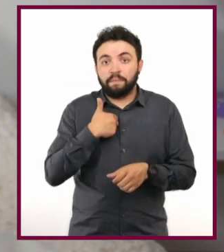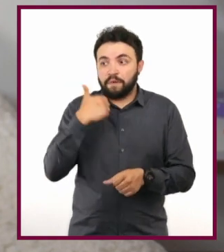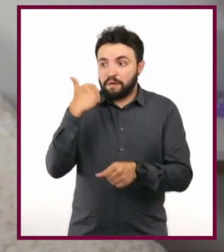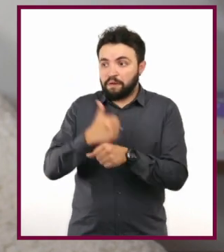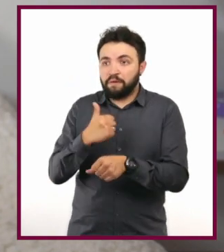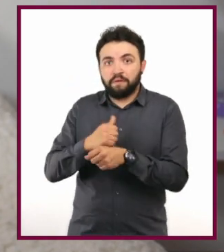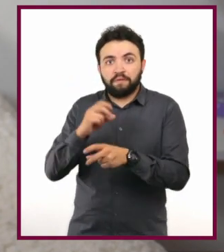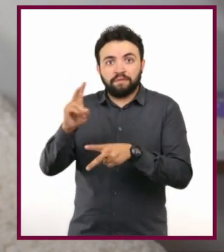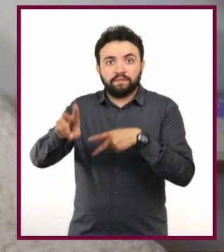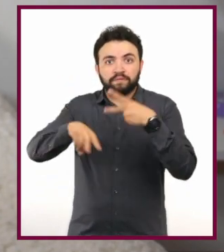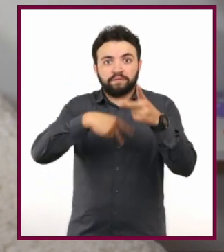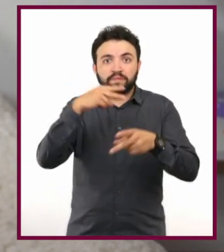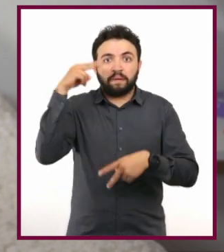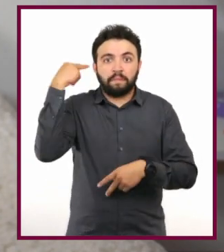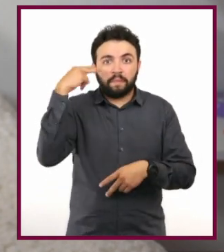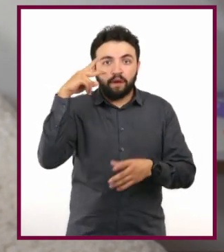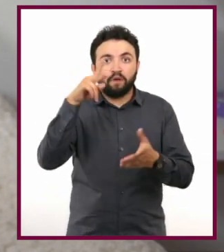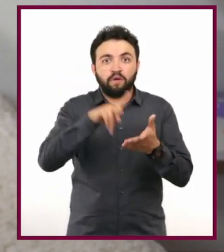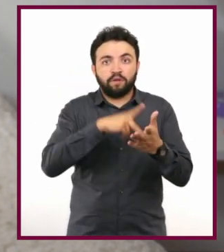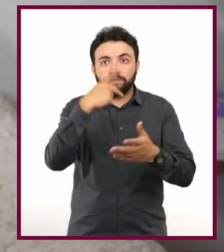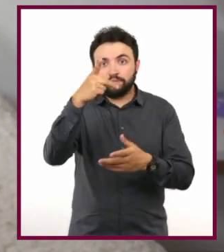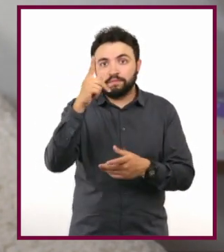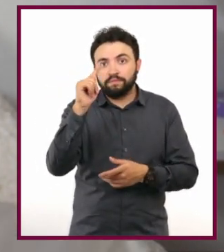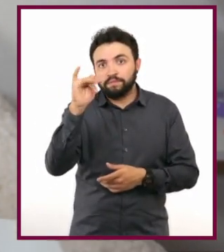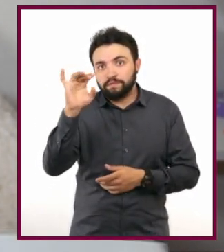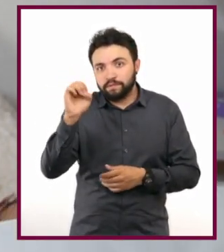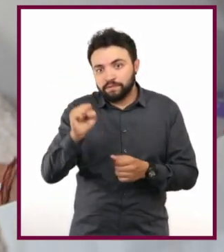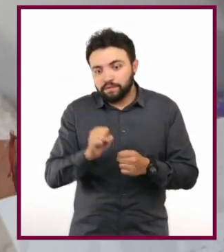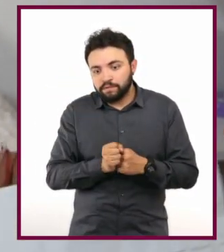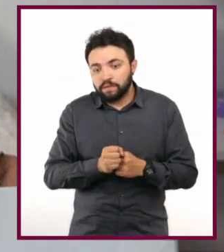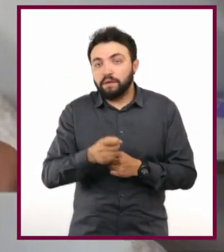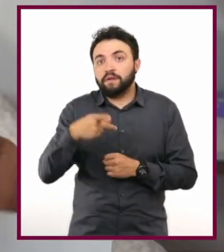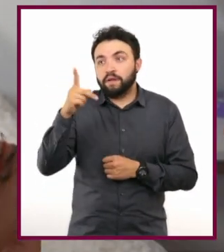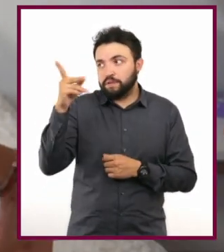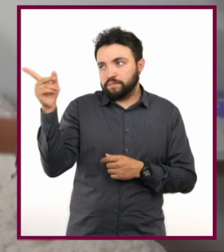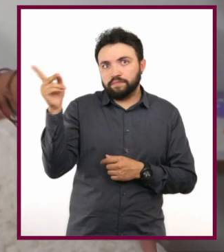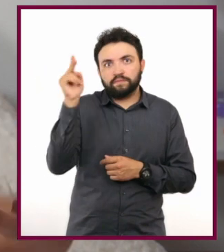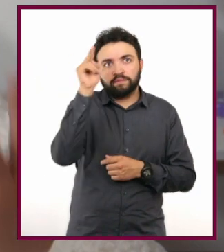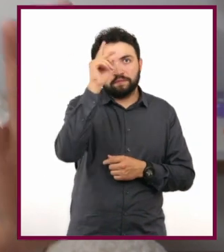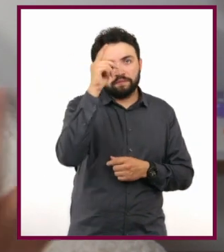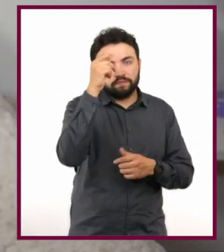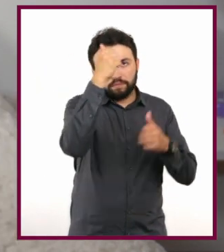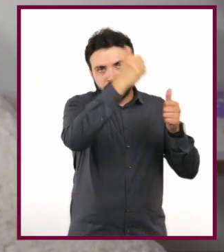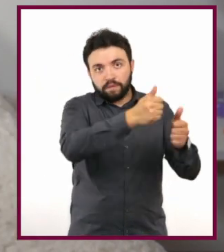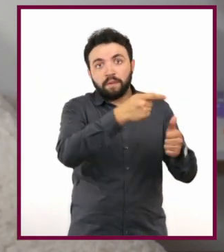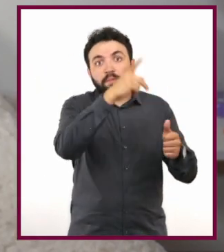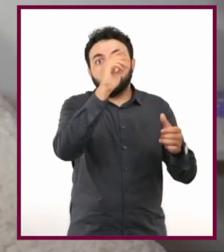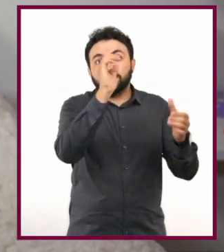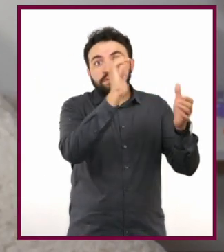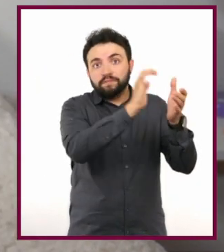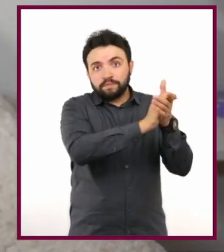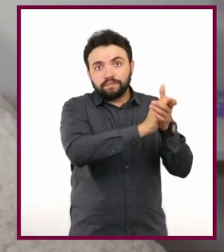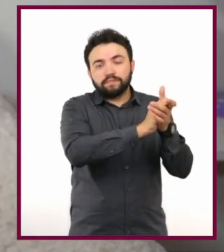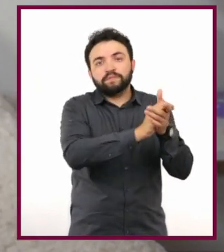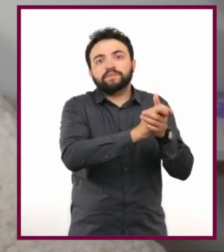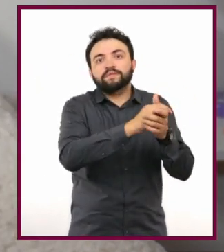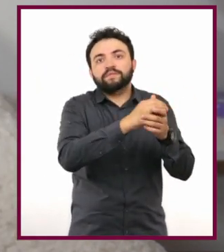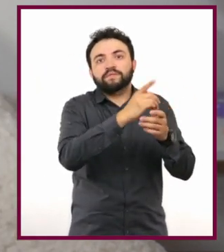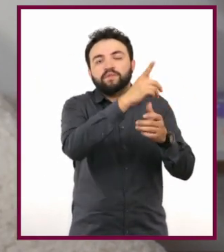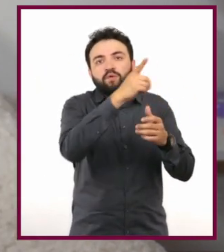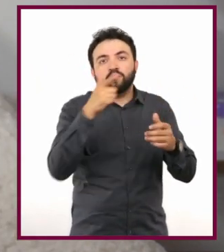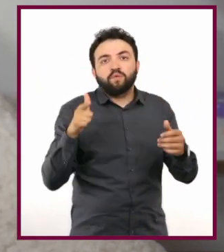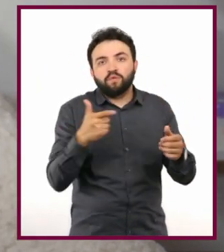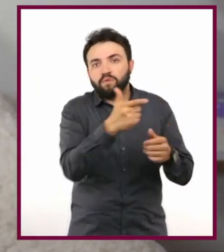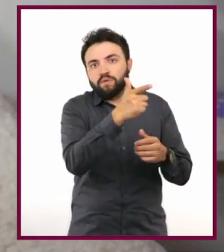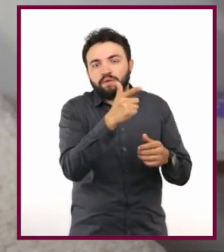Mi abuela por fin regresó a Veracruz con mis tíos. Ella es de allá, pero cuando se casó se fue a vivir a Guanajuato, de donde era mi